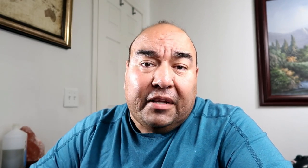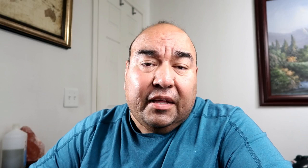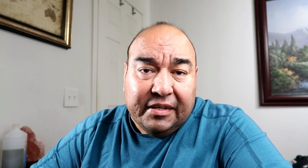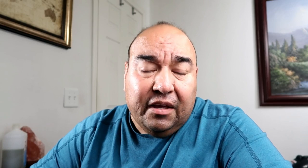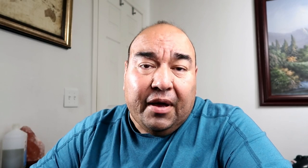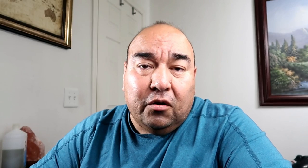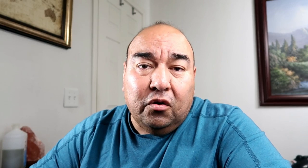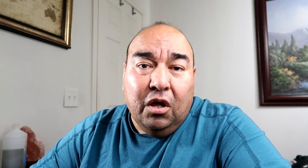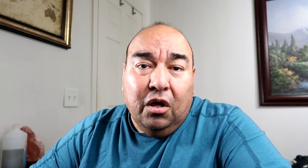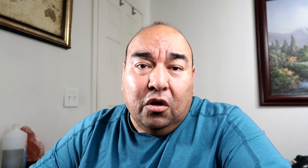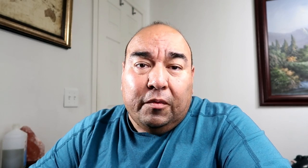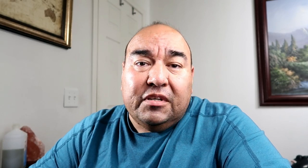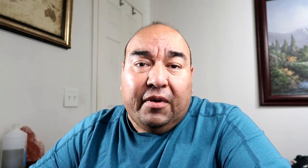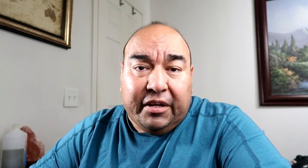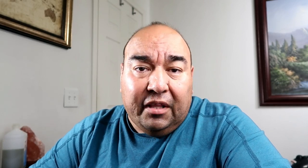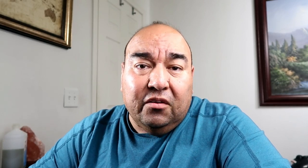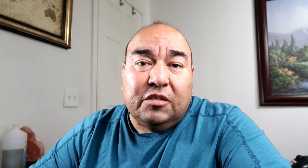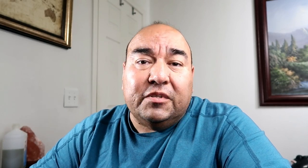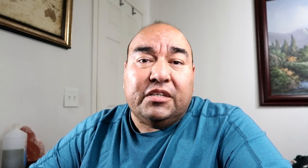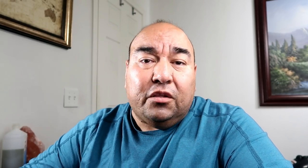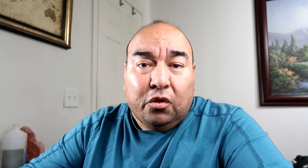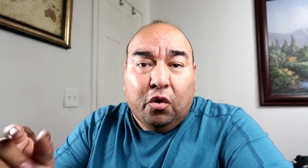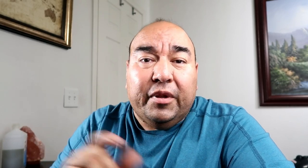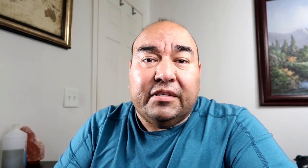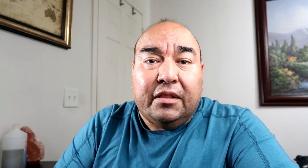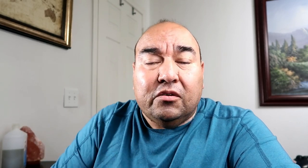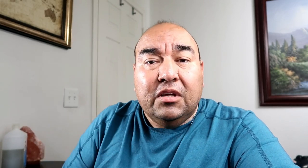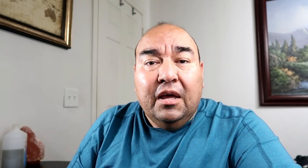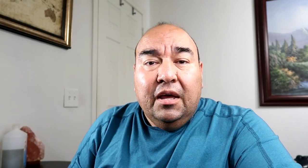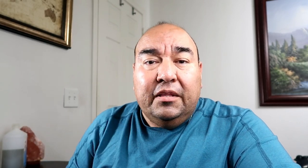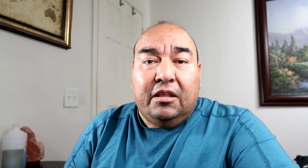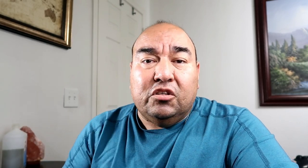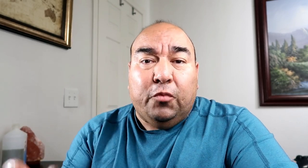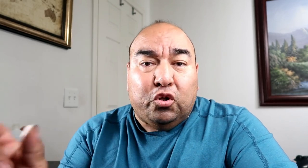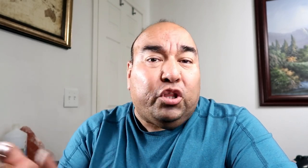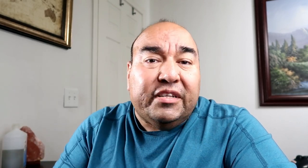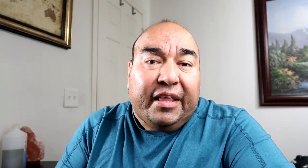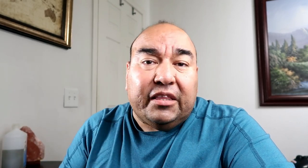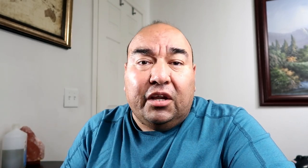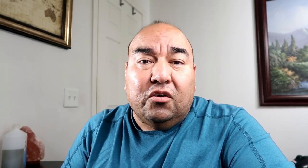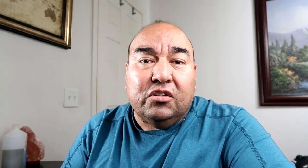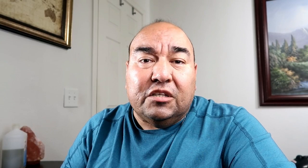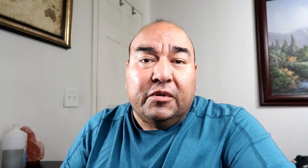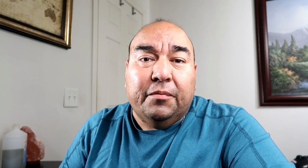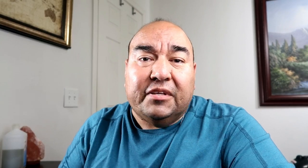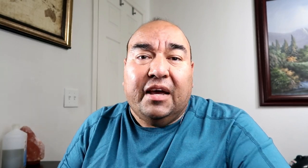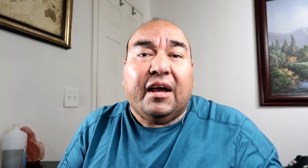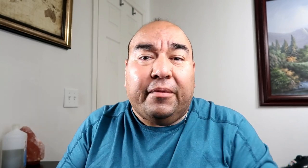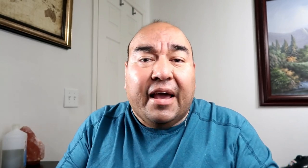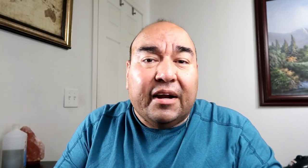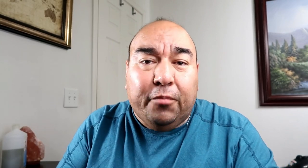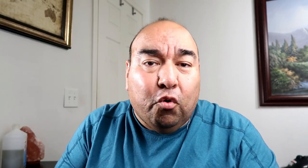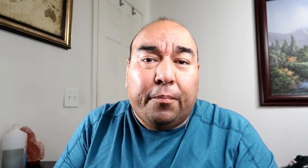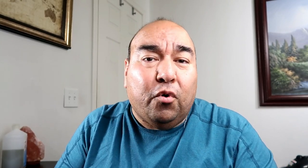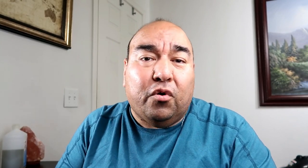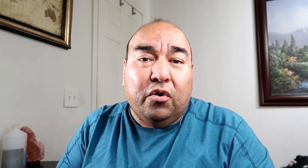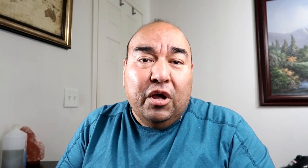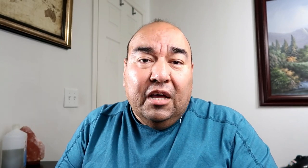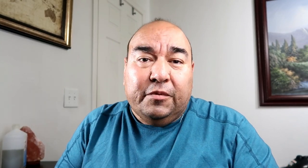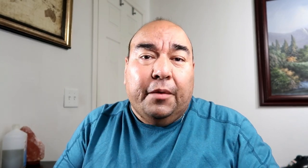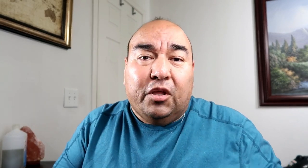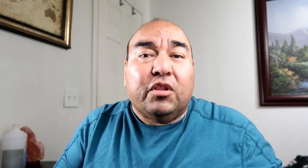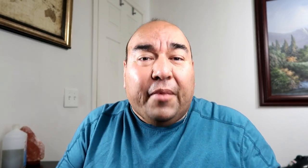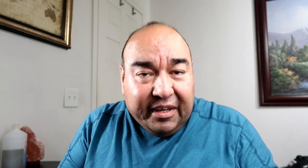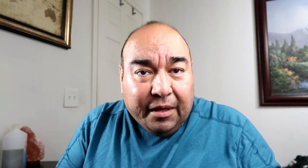comenzar una empresa desde abajo, comencé barriendo, después haciendo nombres de los botones eléctricos, después empecé a cablear poco a